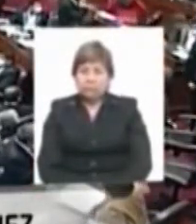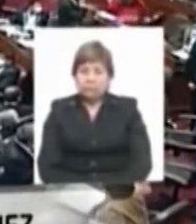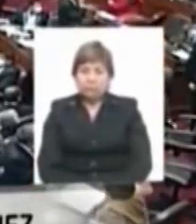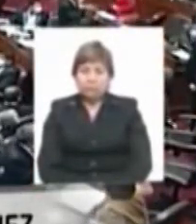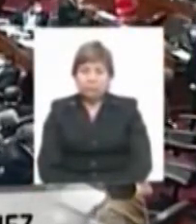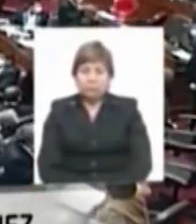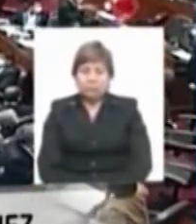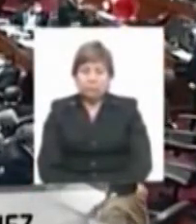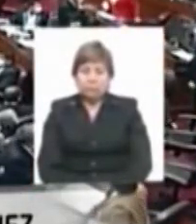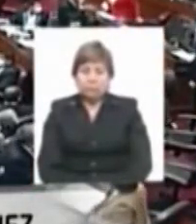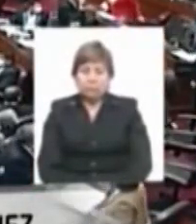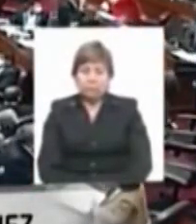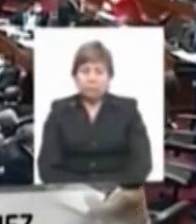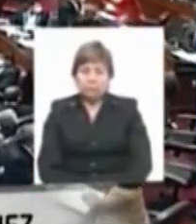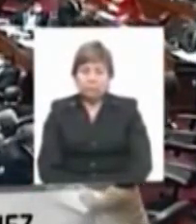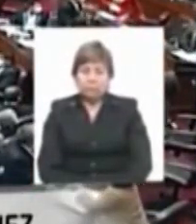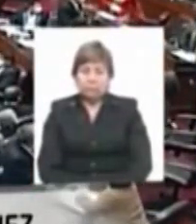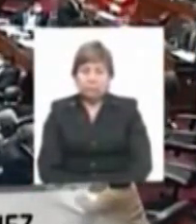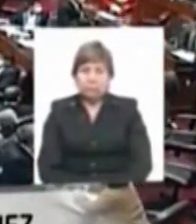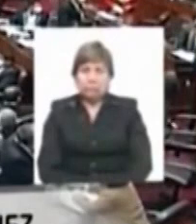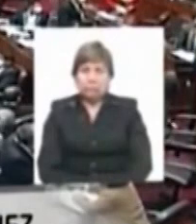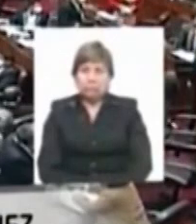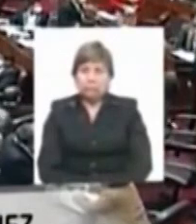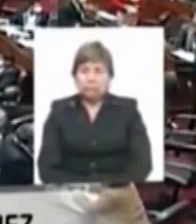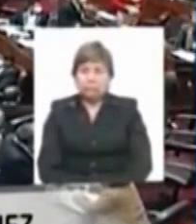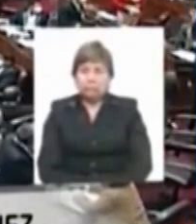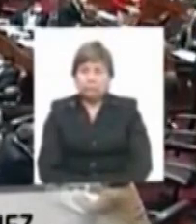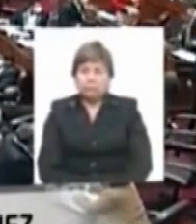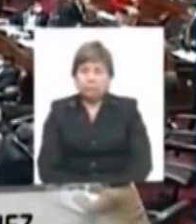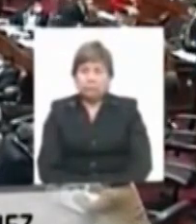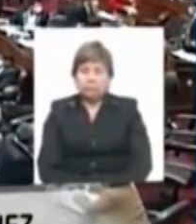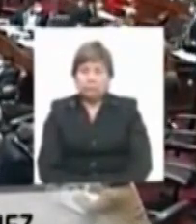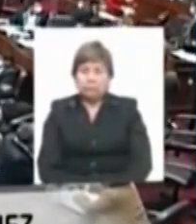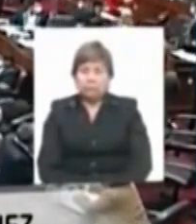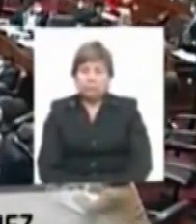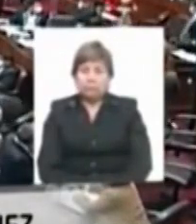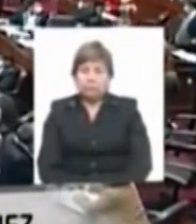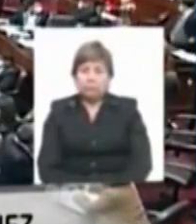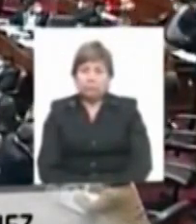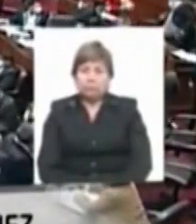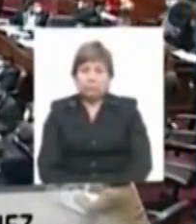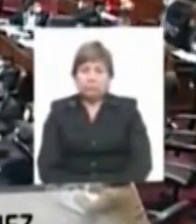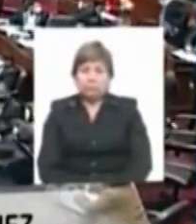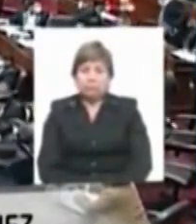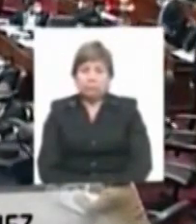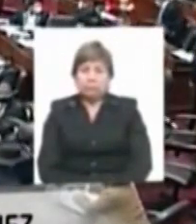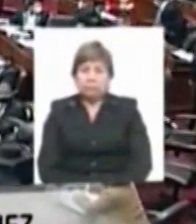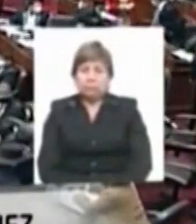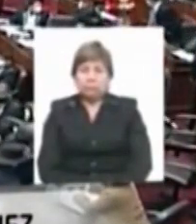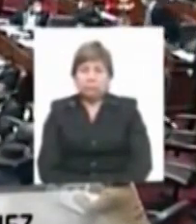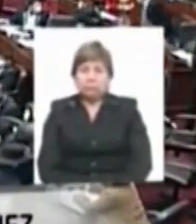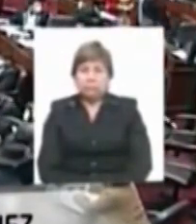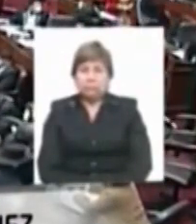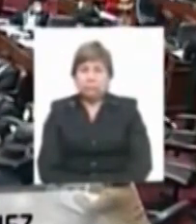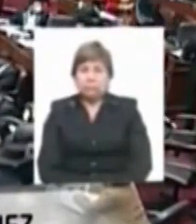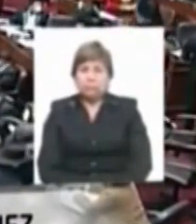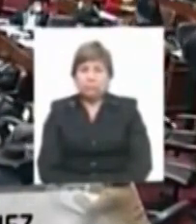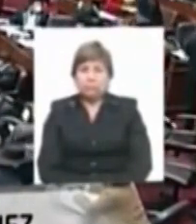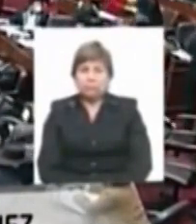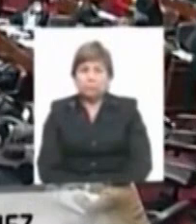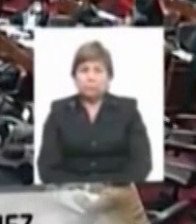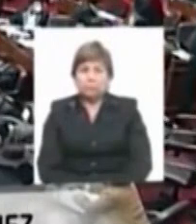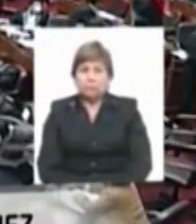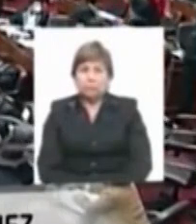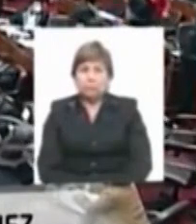terminar en el 2026 ese proceso es largo porque se requieren de dos votaciones calificadas